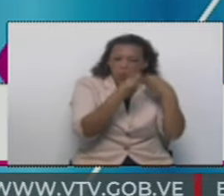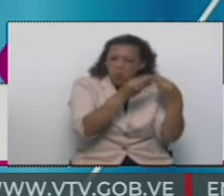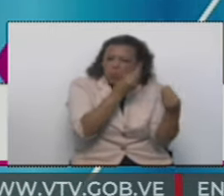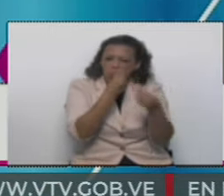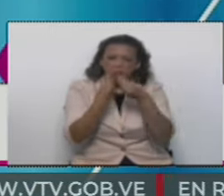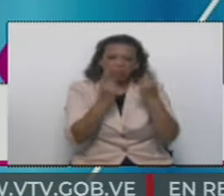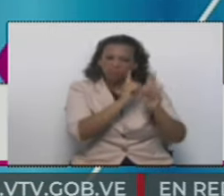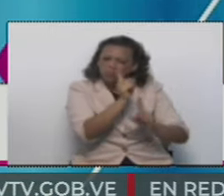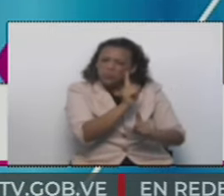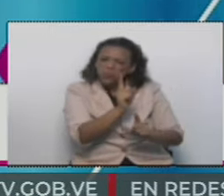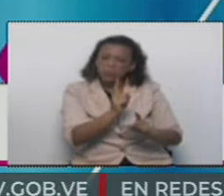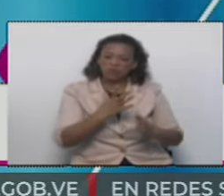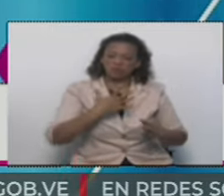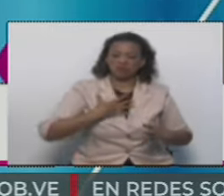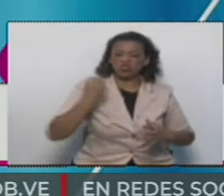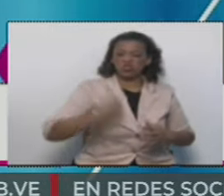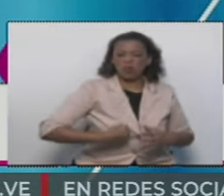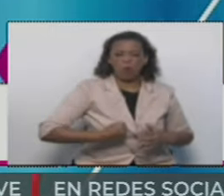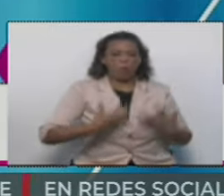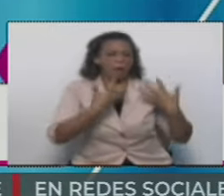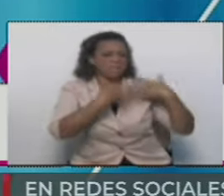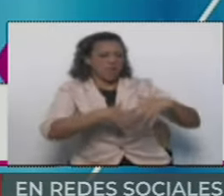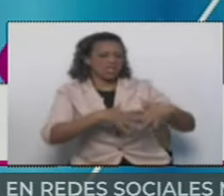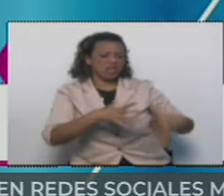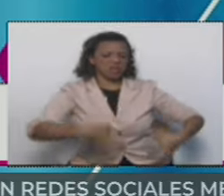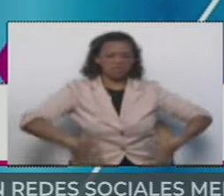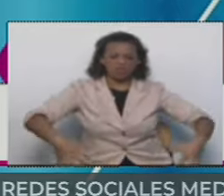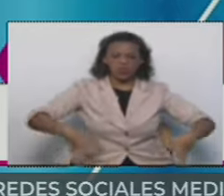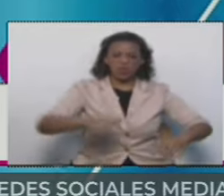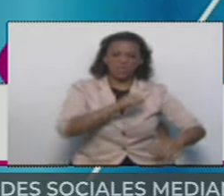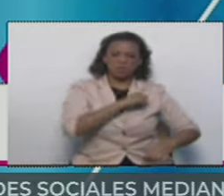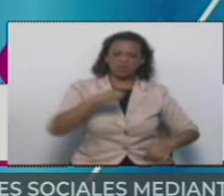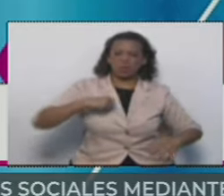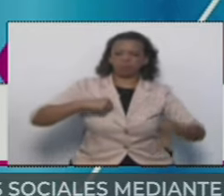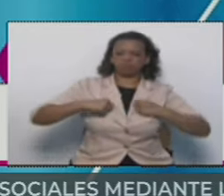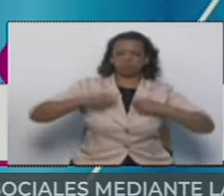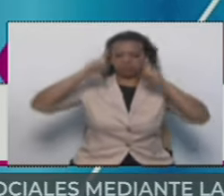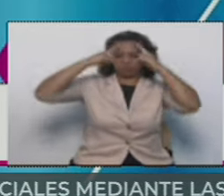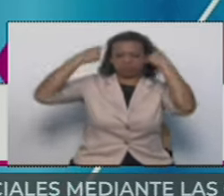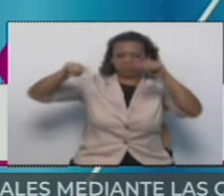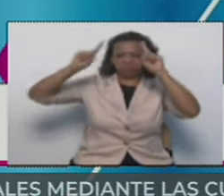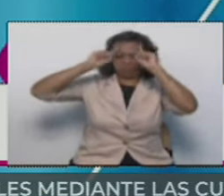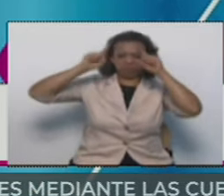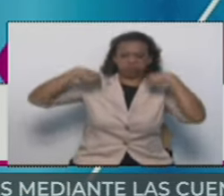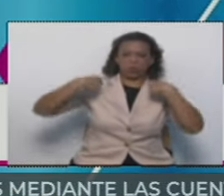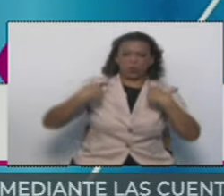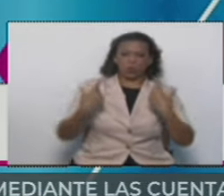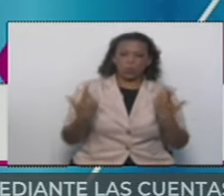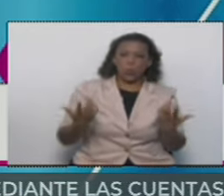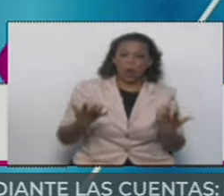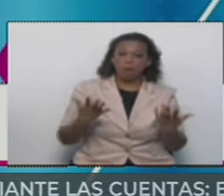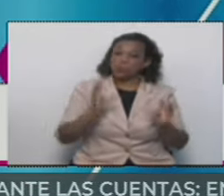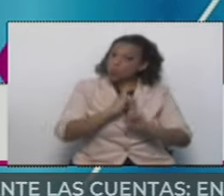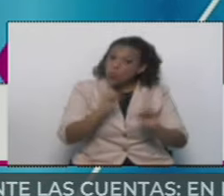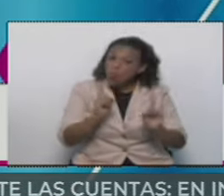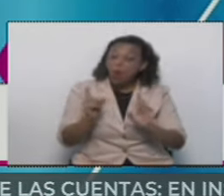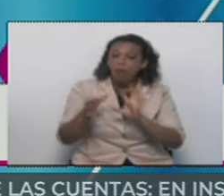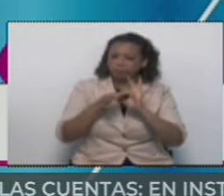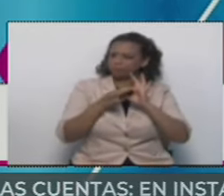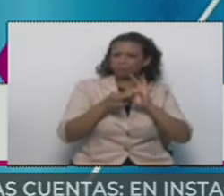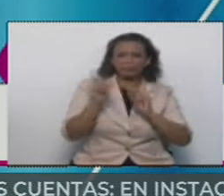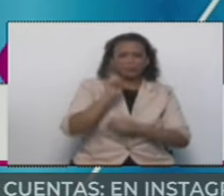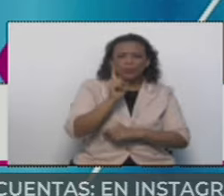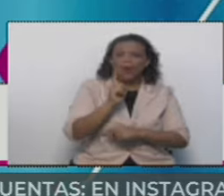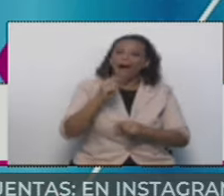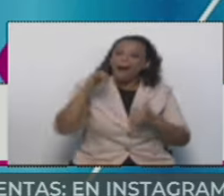un ser capitalista, que piensa individualmente en su supervivencia y deja de pensar en el colectivo. Y es